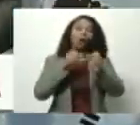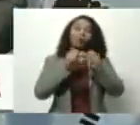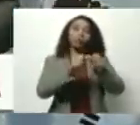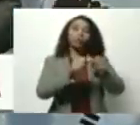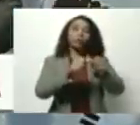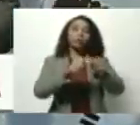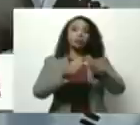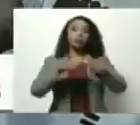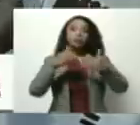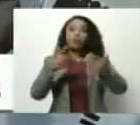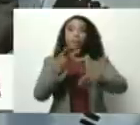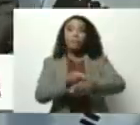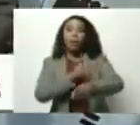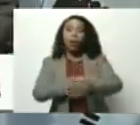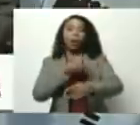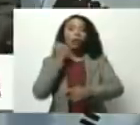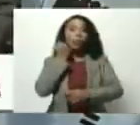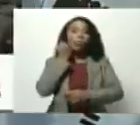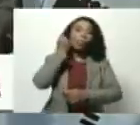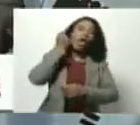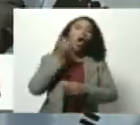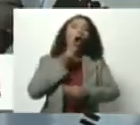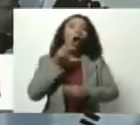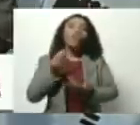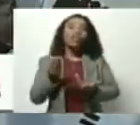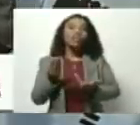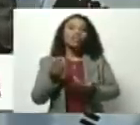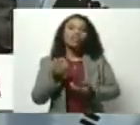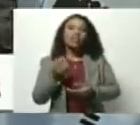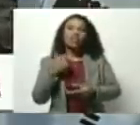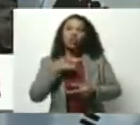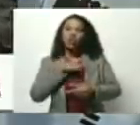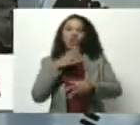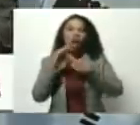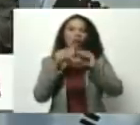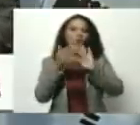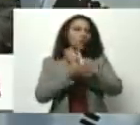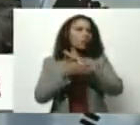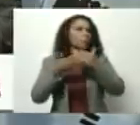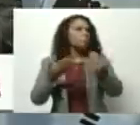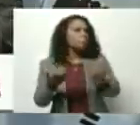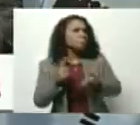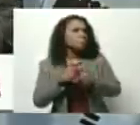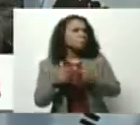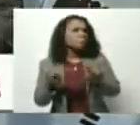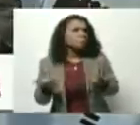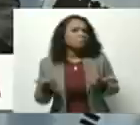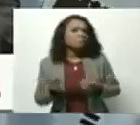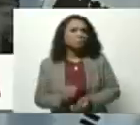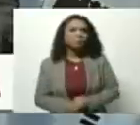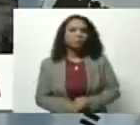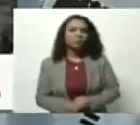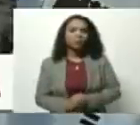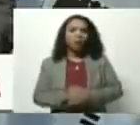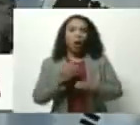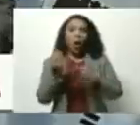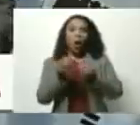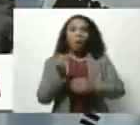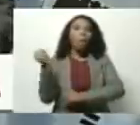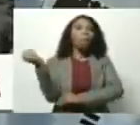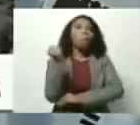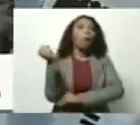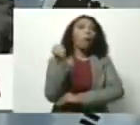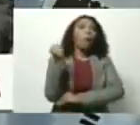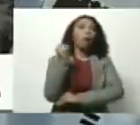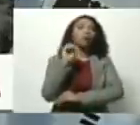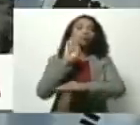se suicida el joven, ¿de qué estaríamos hablando entonces? Como hizo caso omiso del